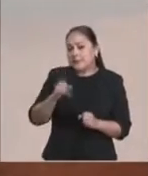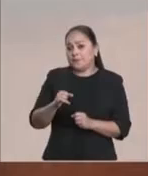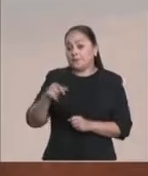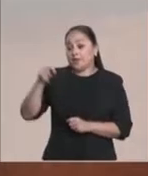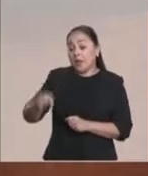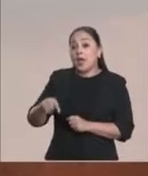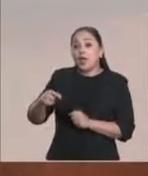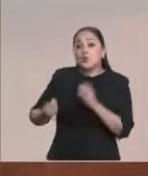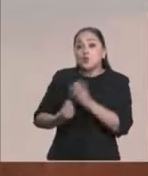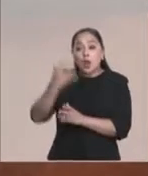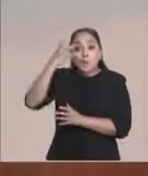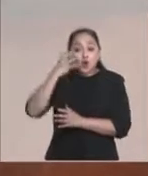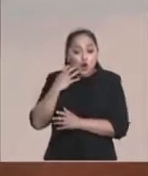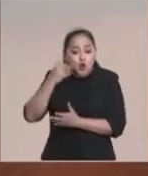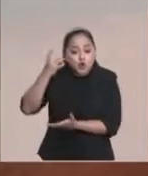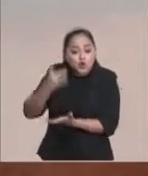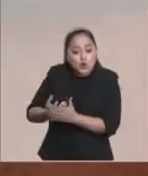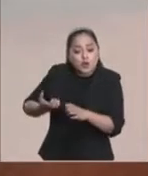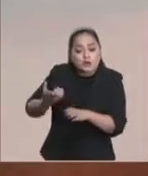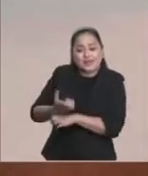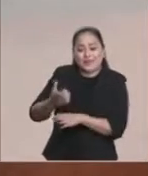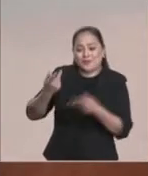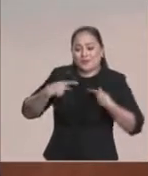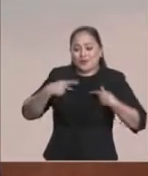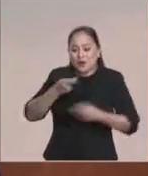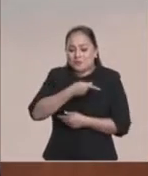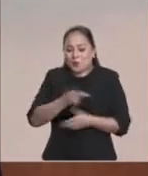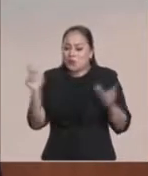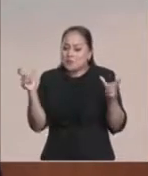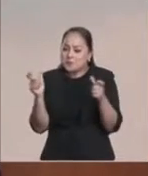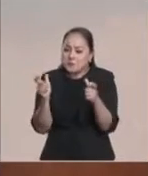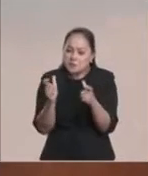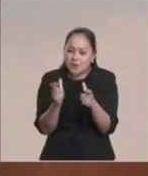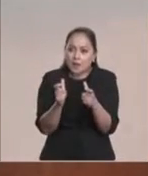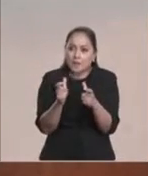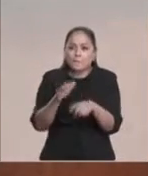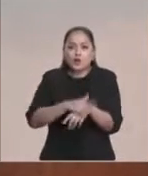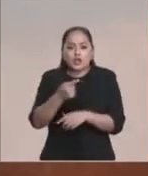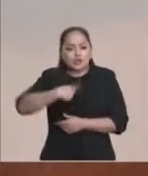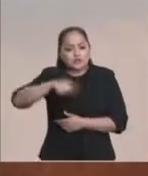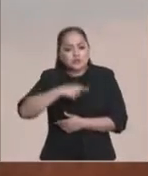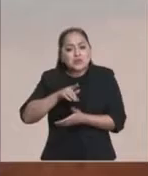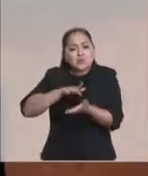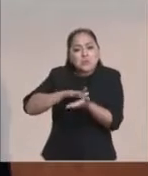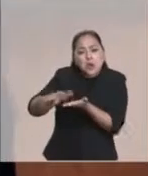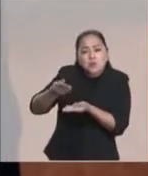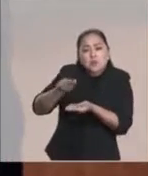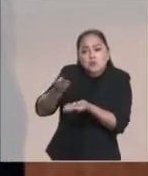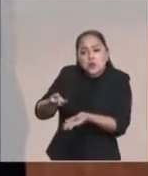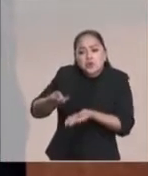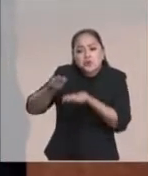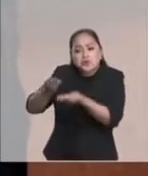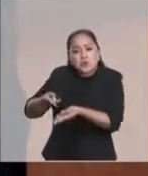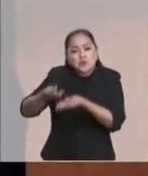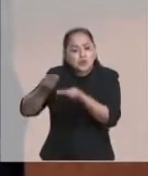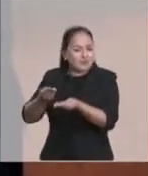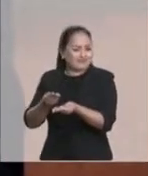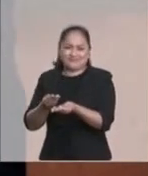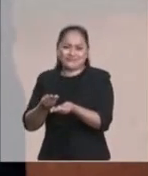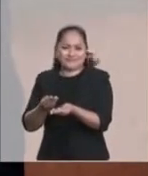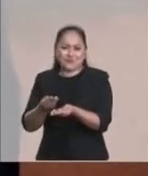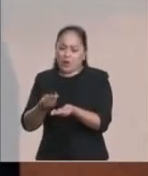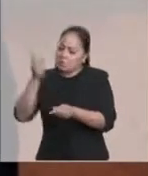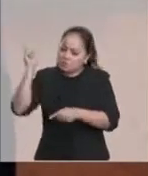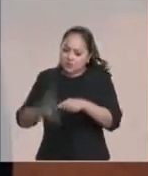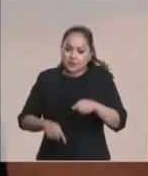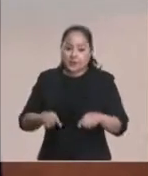investigación similar al de FBI de los Estados Unidos, además de mejorar las condiciones laborales de los policías. El Bronco puso